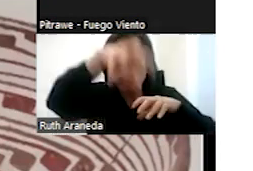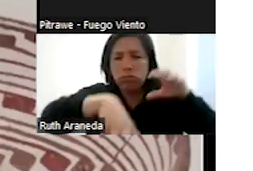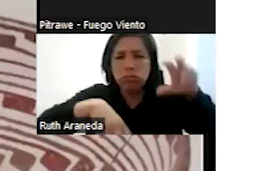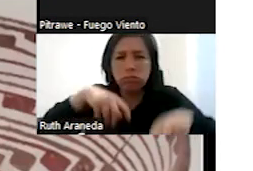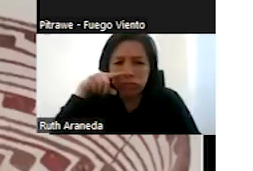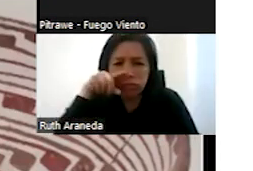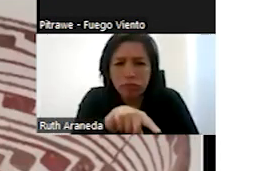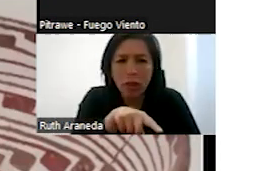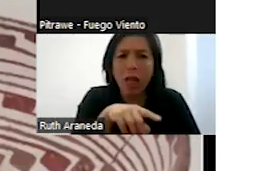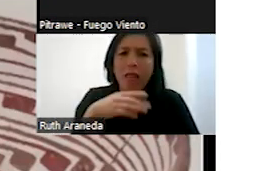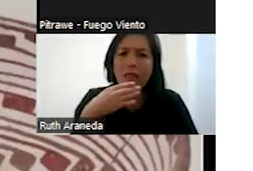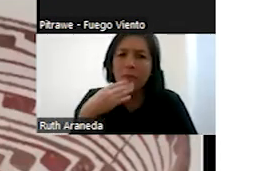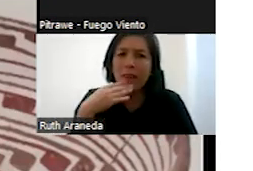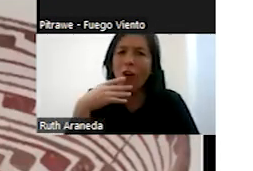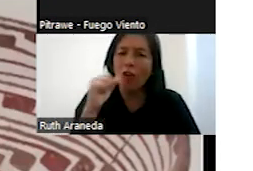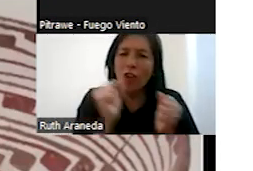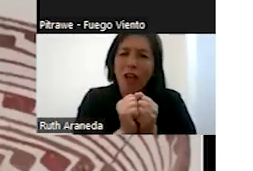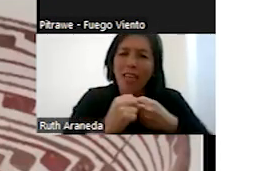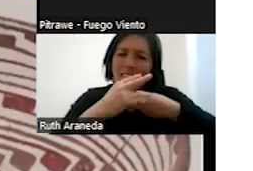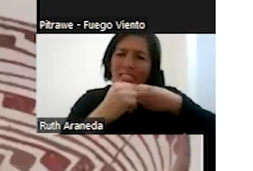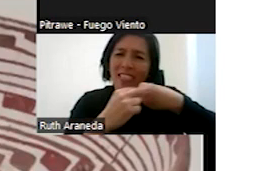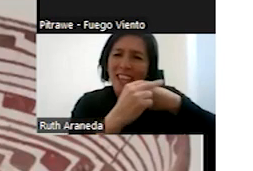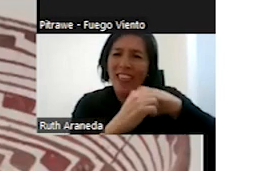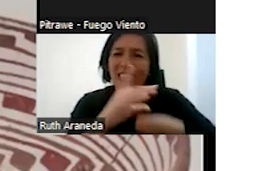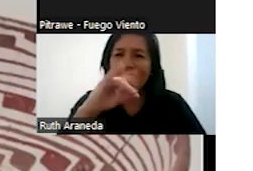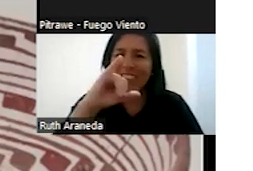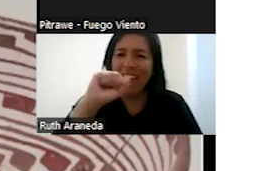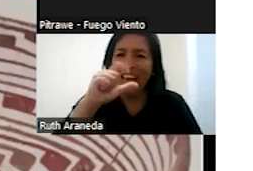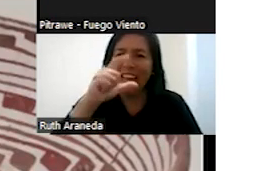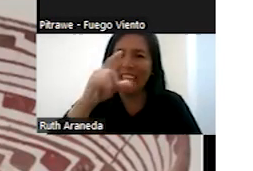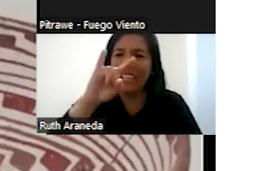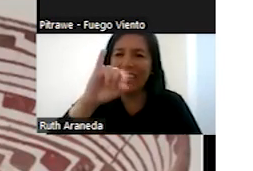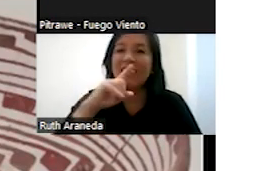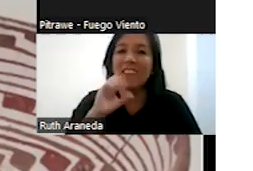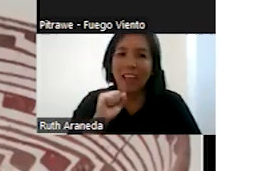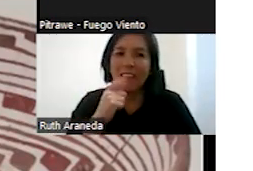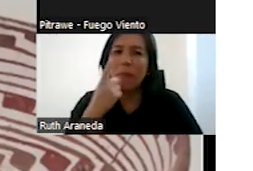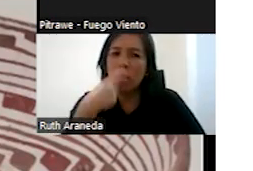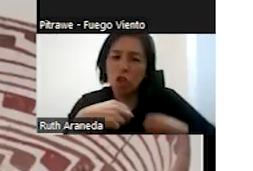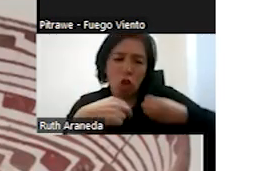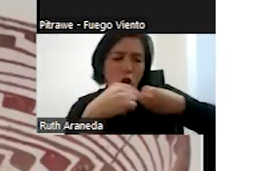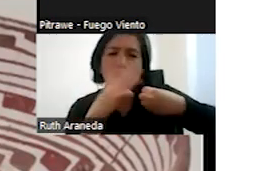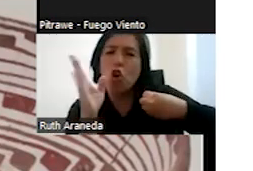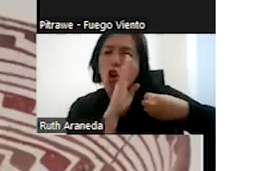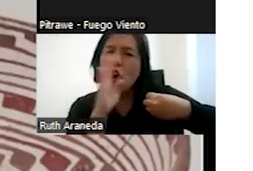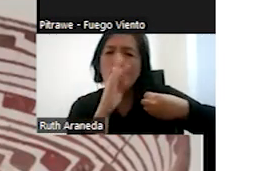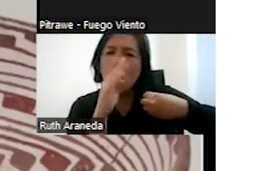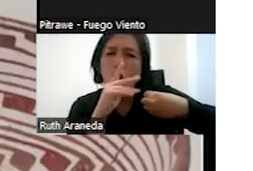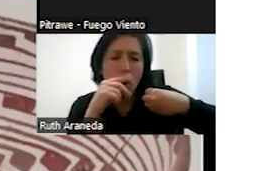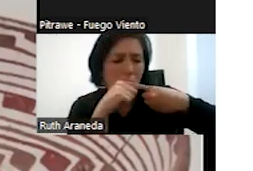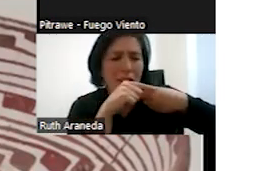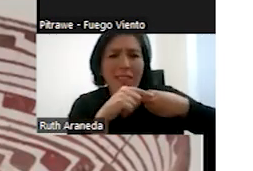diaguita, y diaguita incaico, o sea, greda local con decoración importada, o de población que traslada al